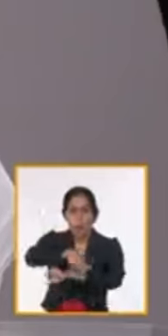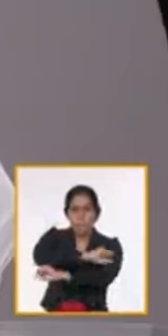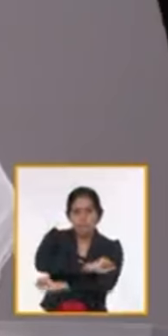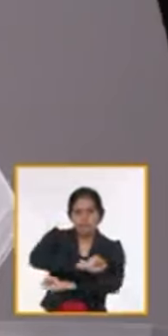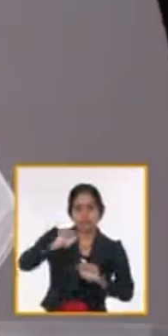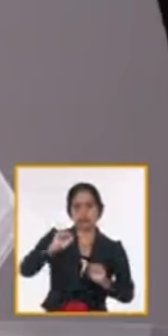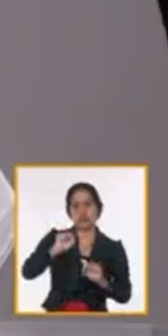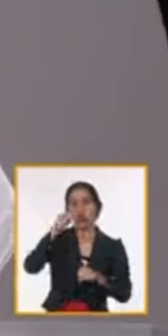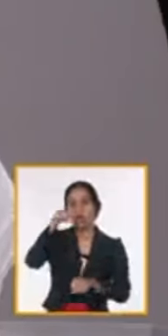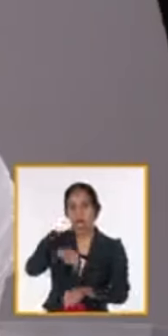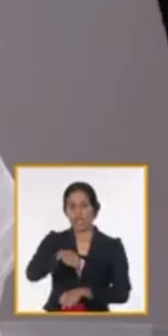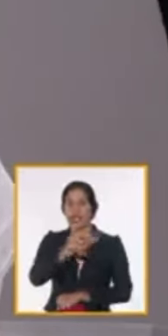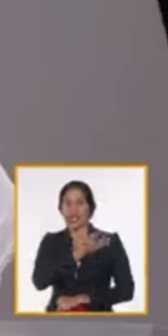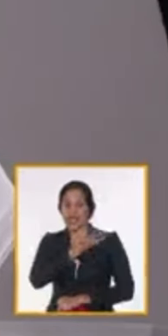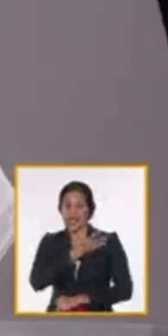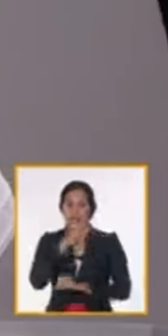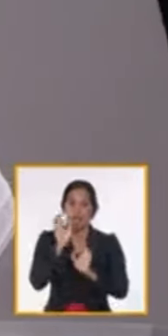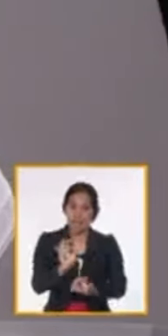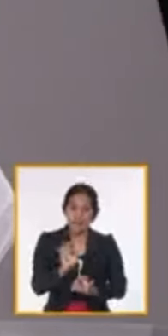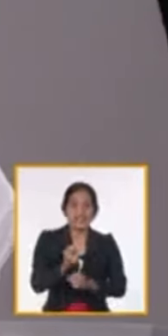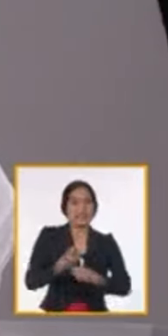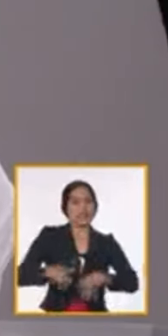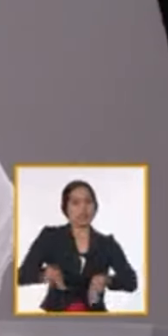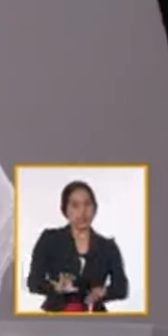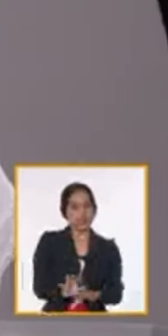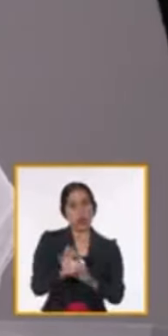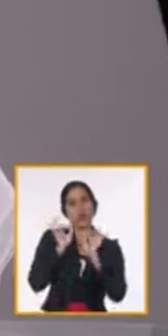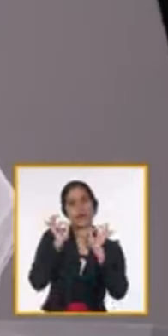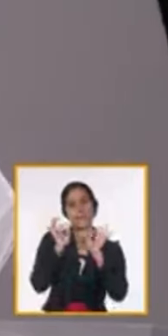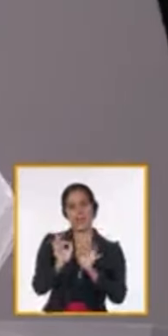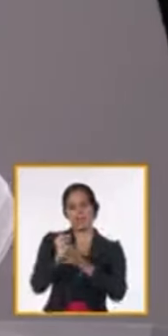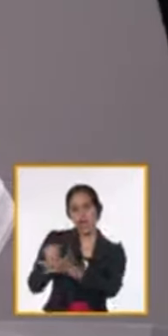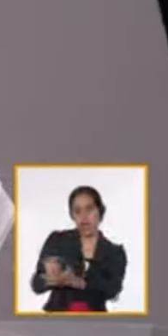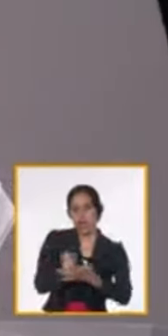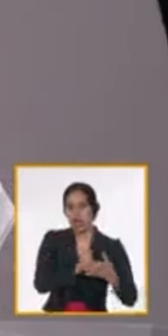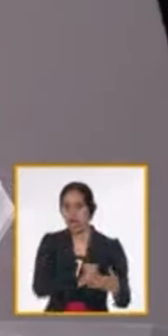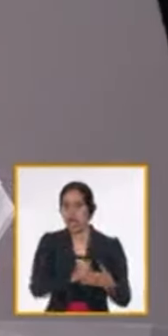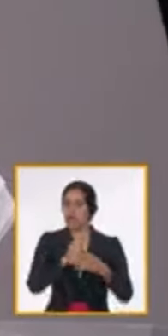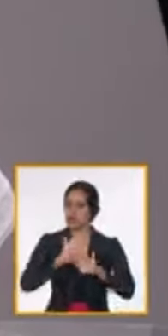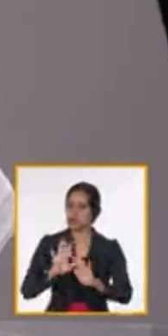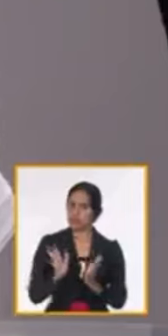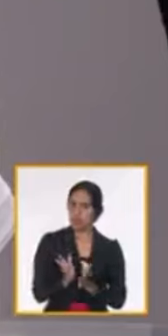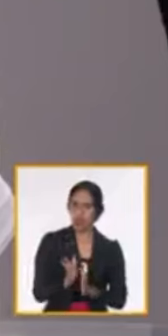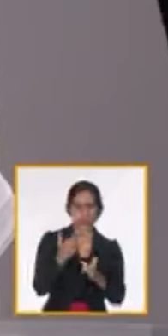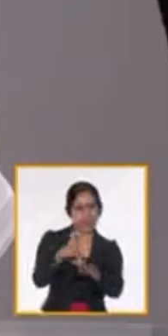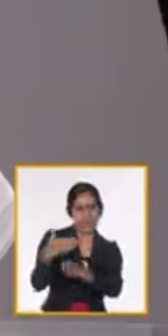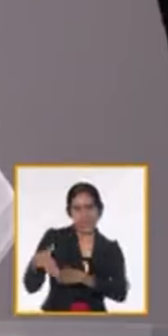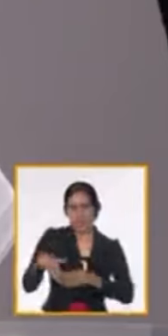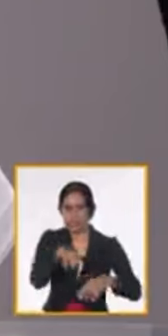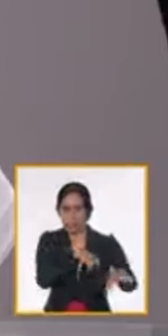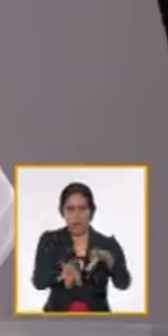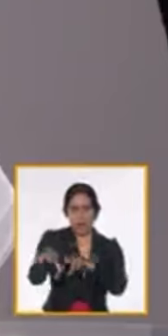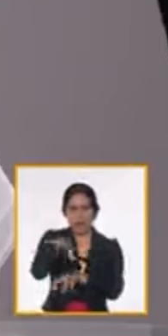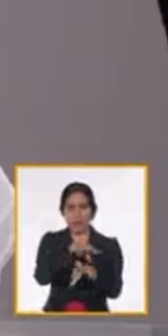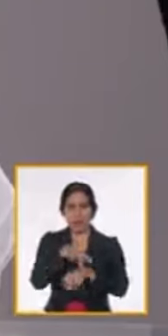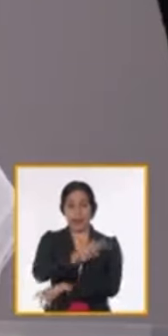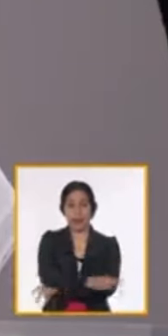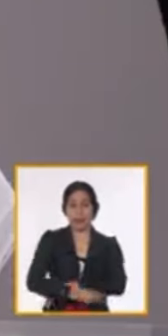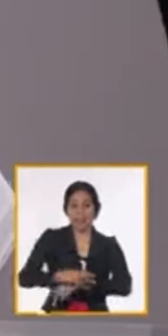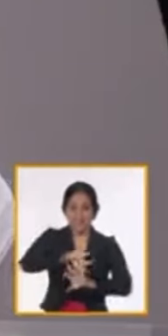beneficiando de esto, son las mismas que se benefician del imperialismo en todos los países del mundo. Y por